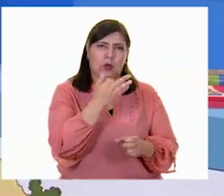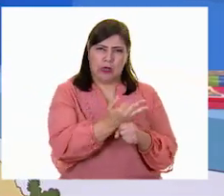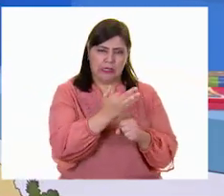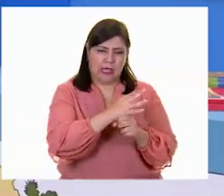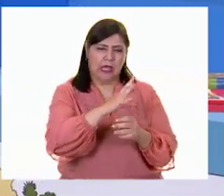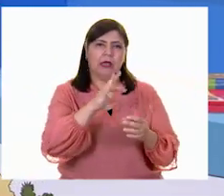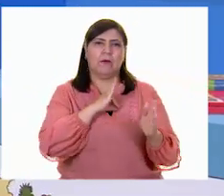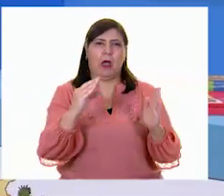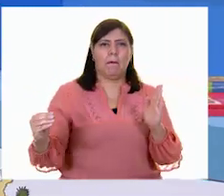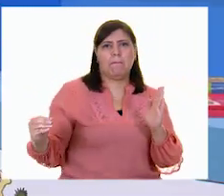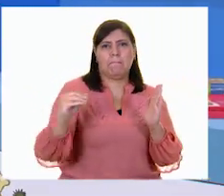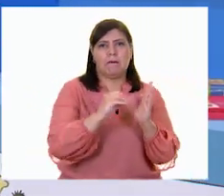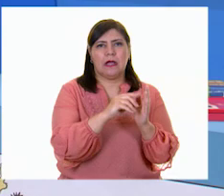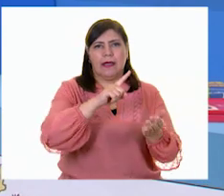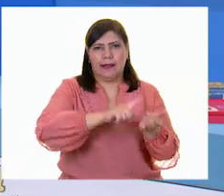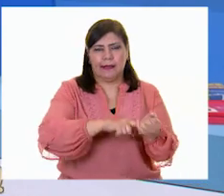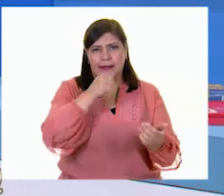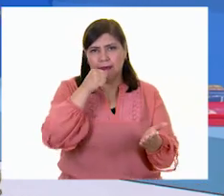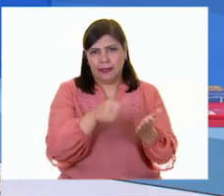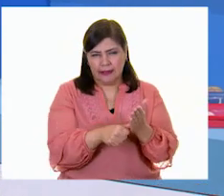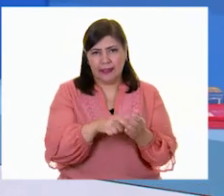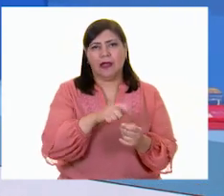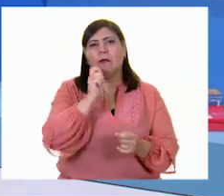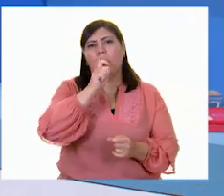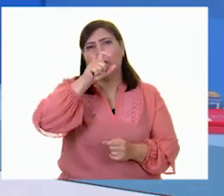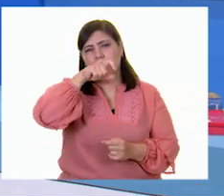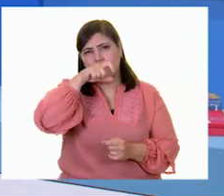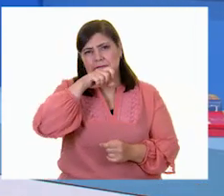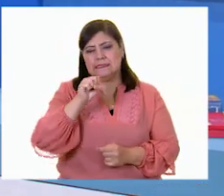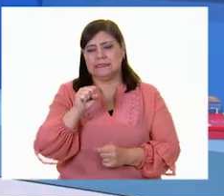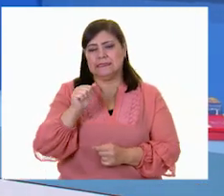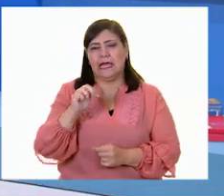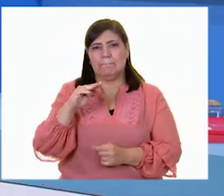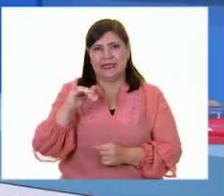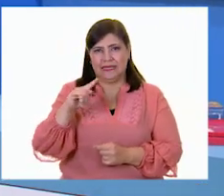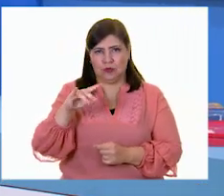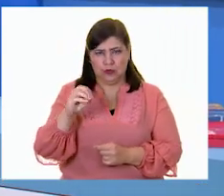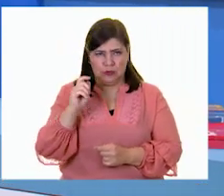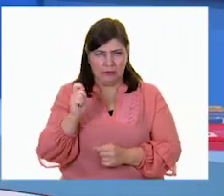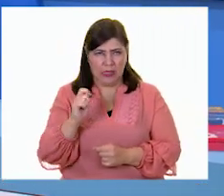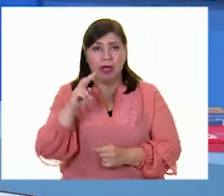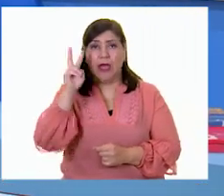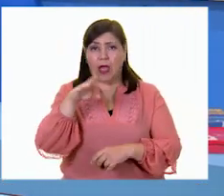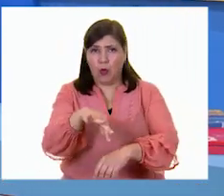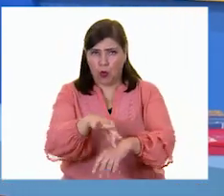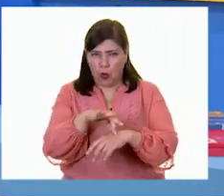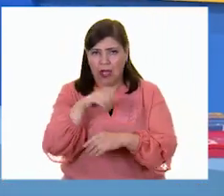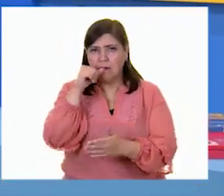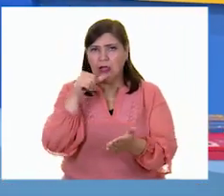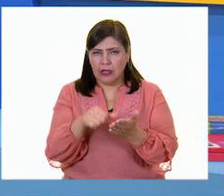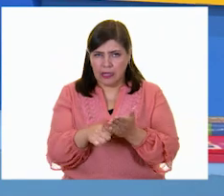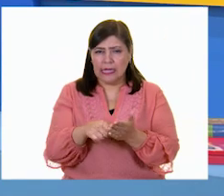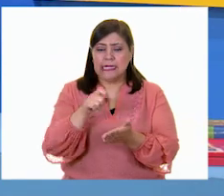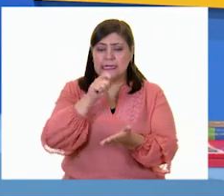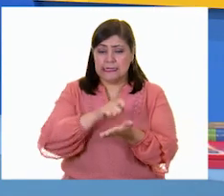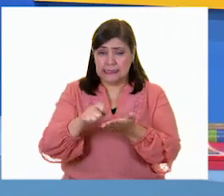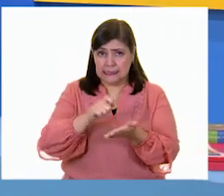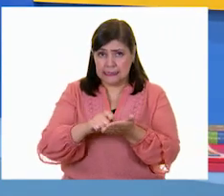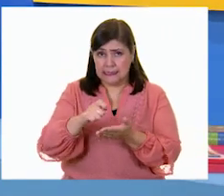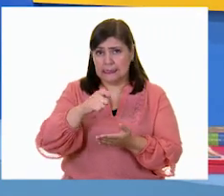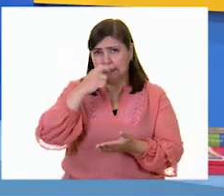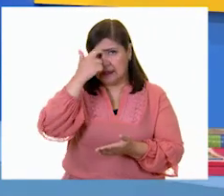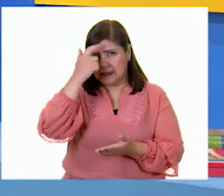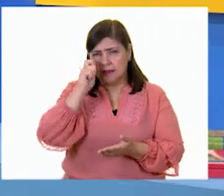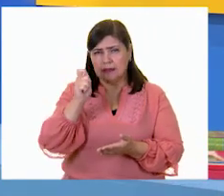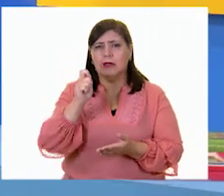incluida en El Periquillo Sarniento. Ahora vamos a leer una carta real que fue escrita y enviada en 1900 y